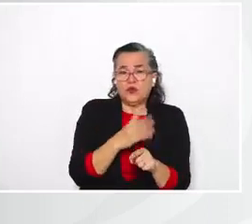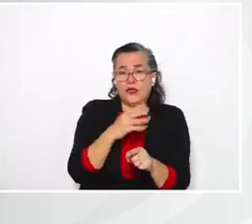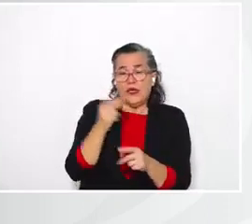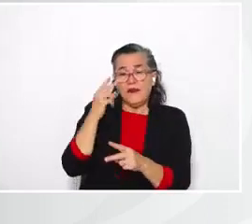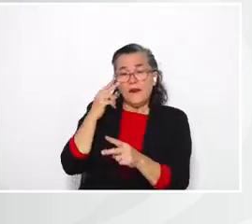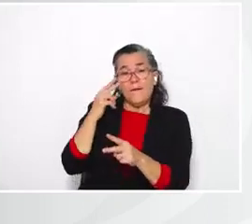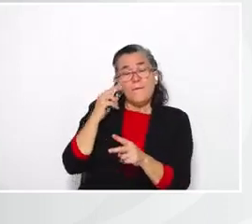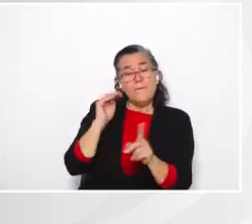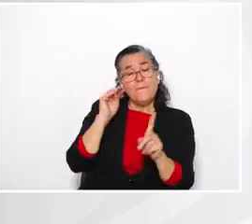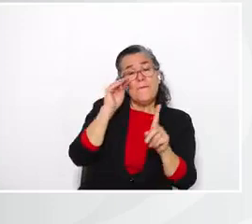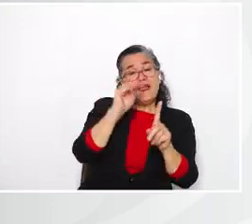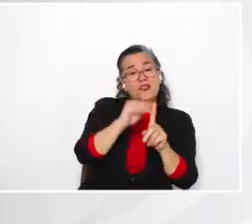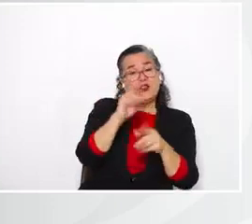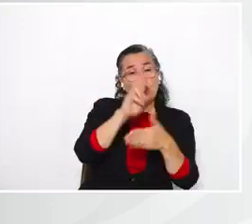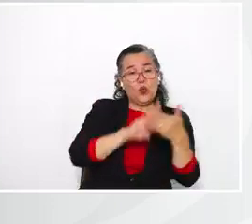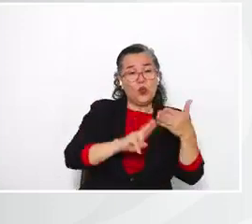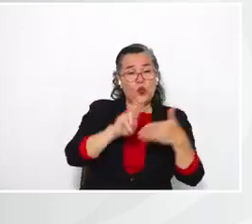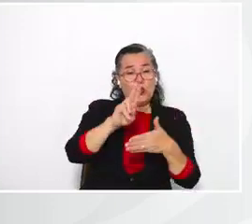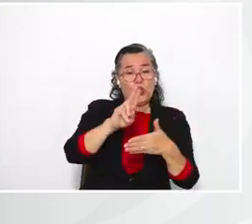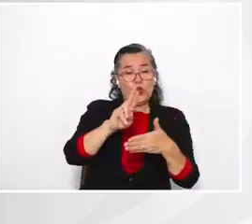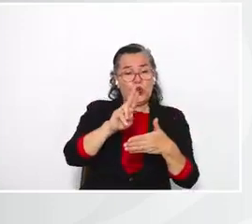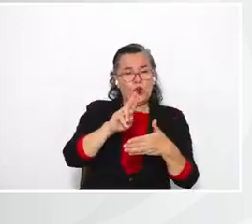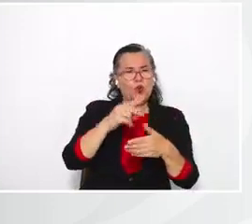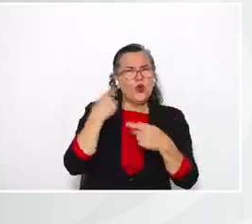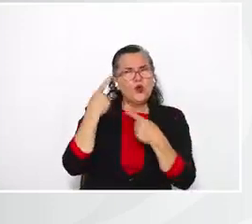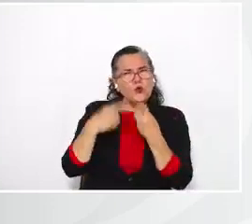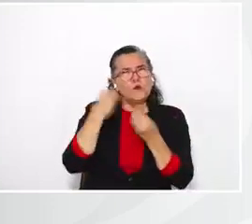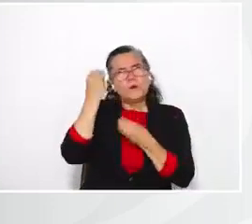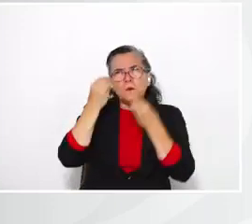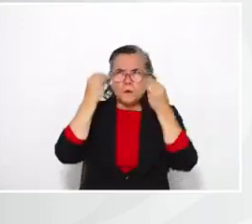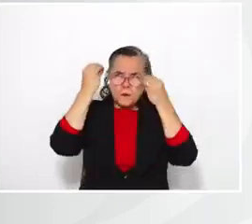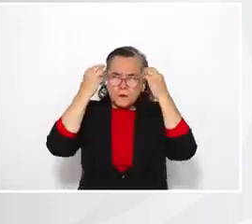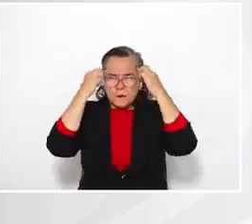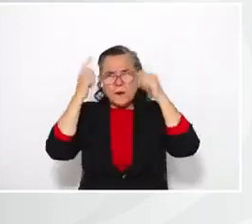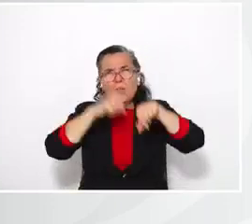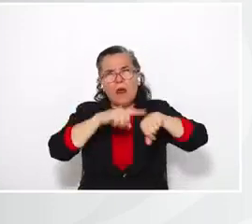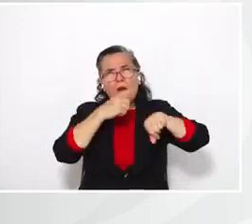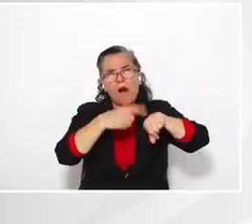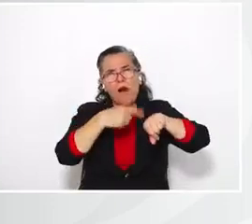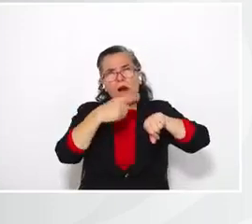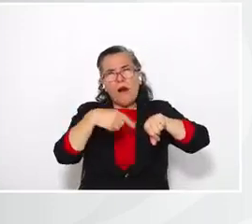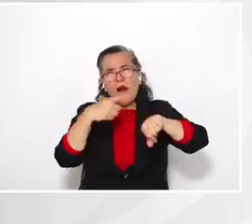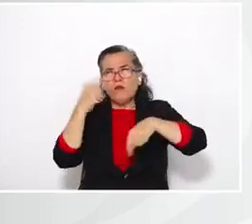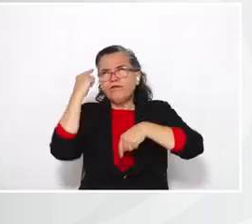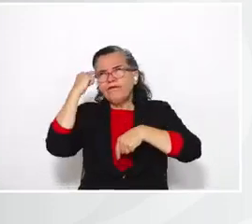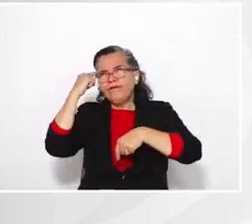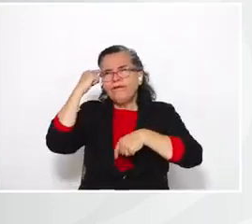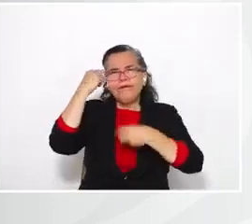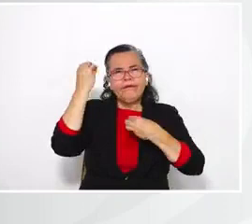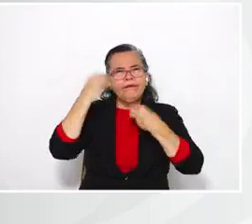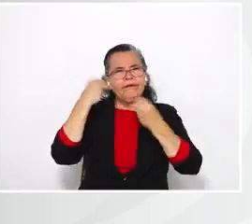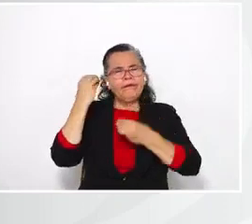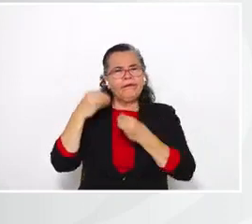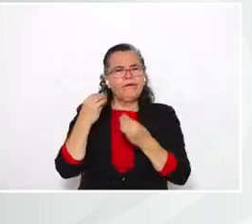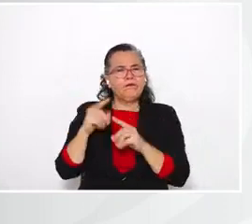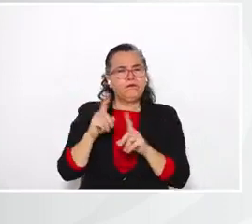de la universidad nos tomó un tiempo definirla, pero la hicimos corta,